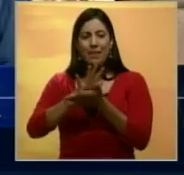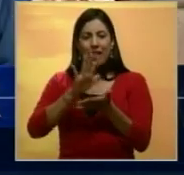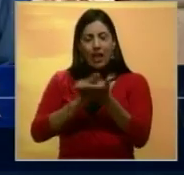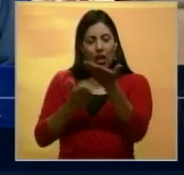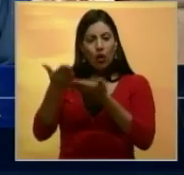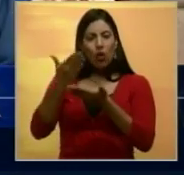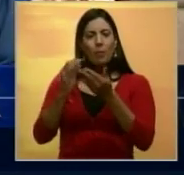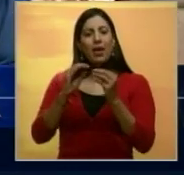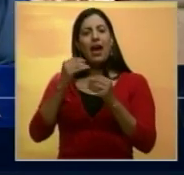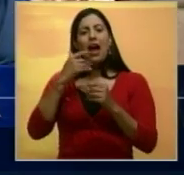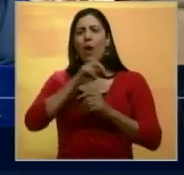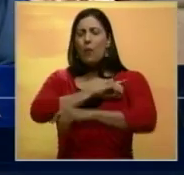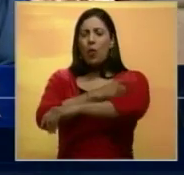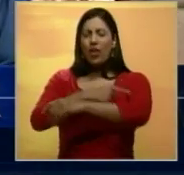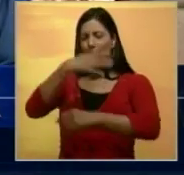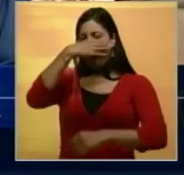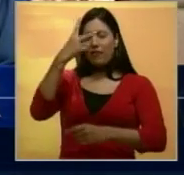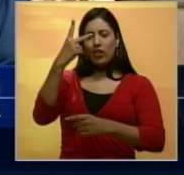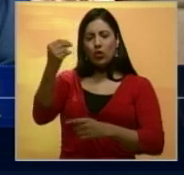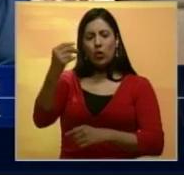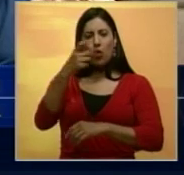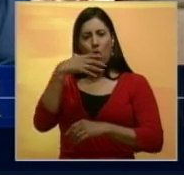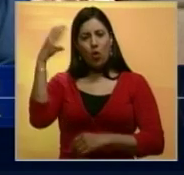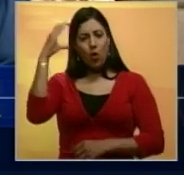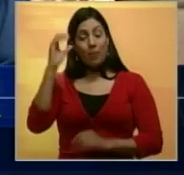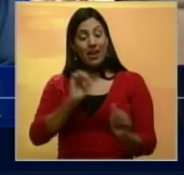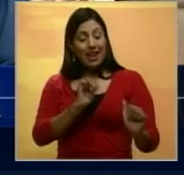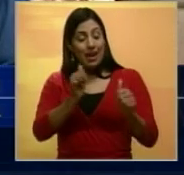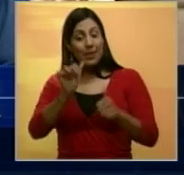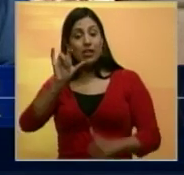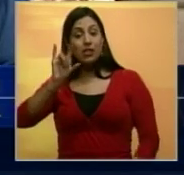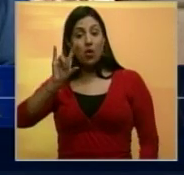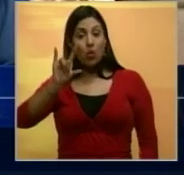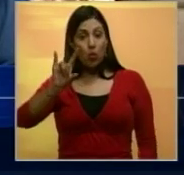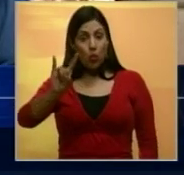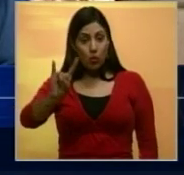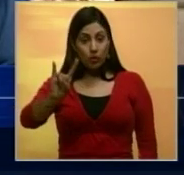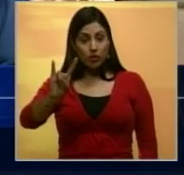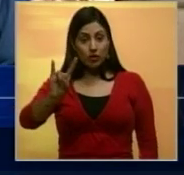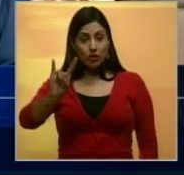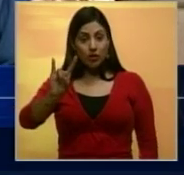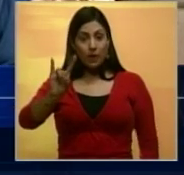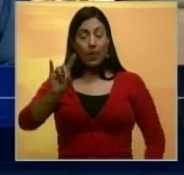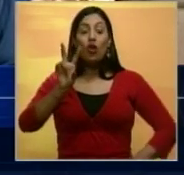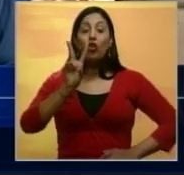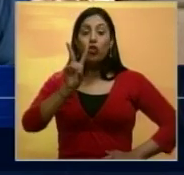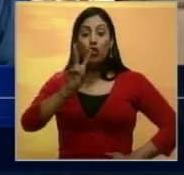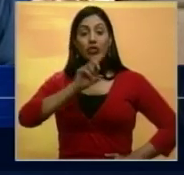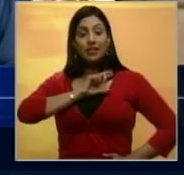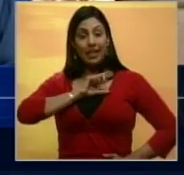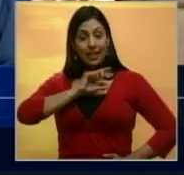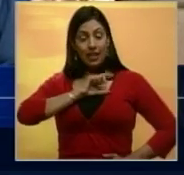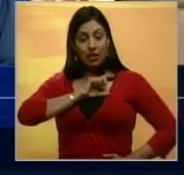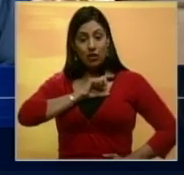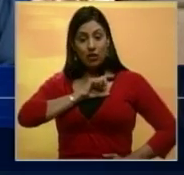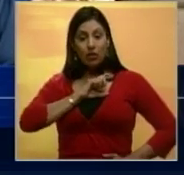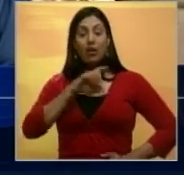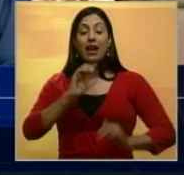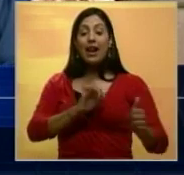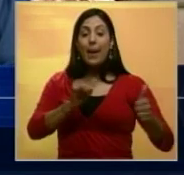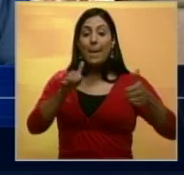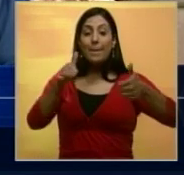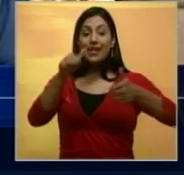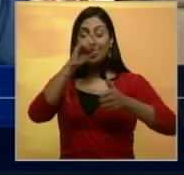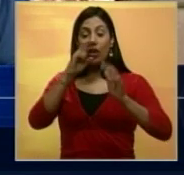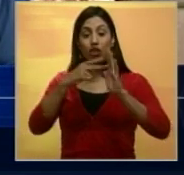economía y restarle poder a las mafias colombianas. Que a partir del lunes 2 de enero, empezando